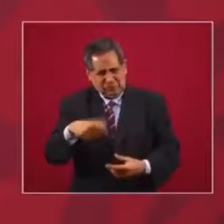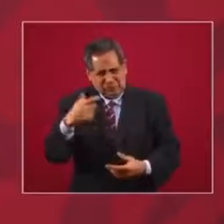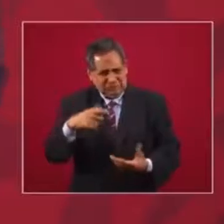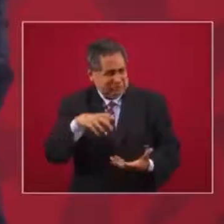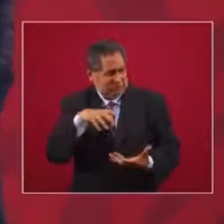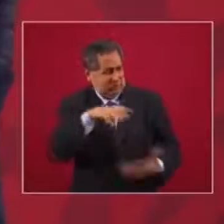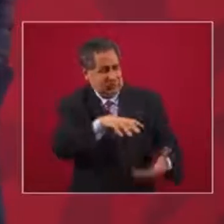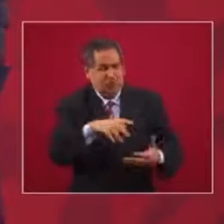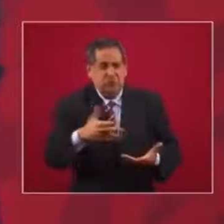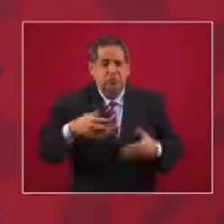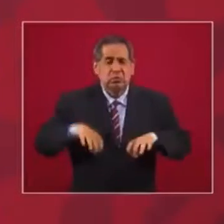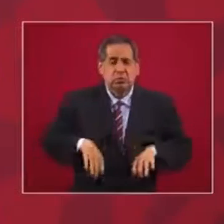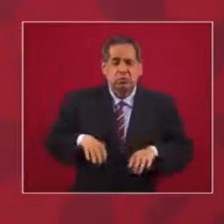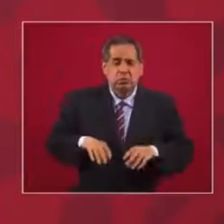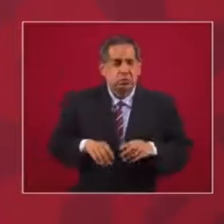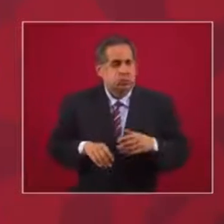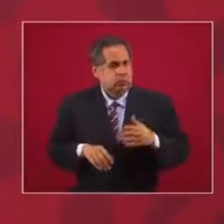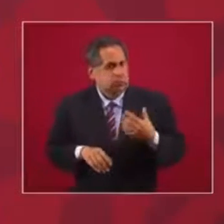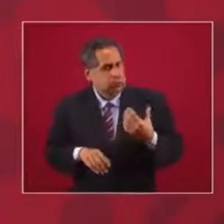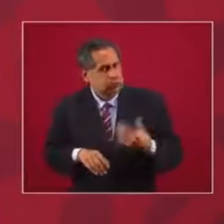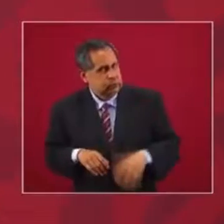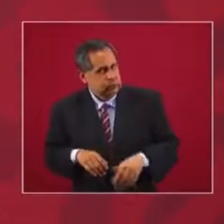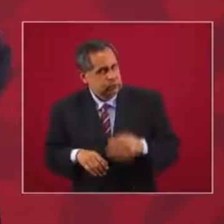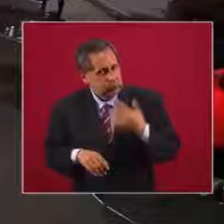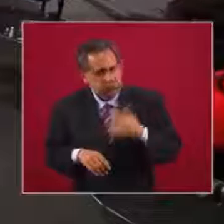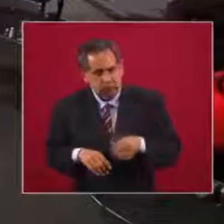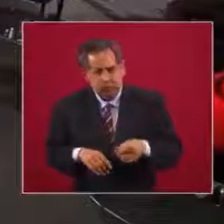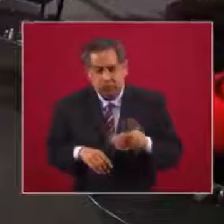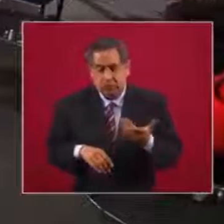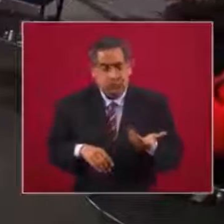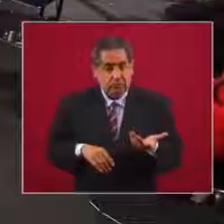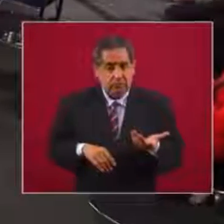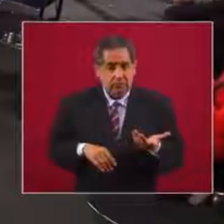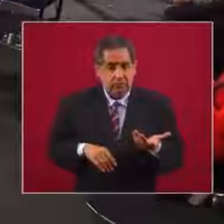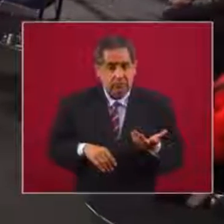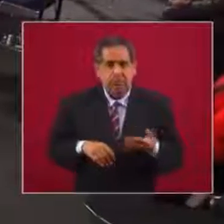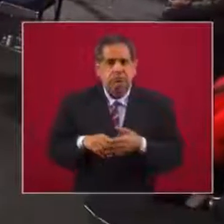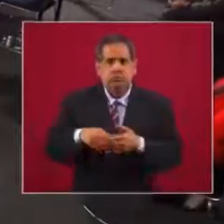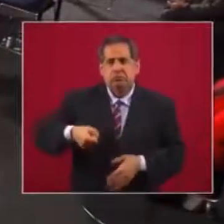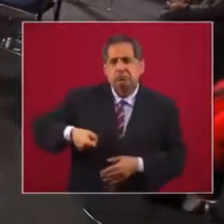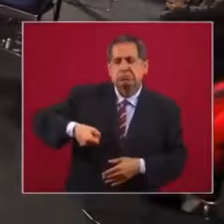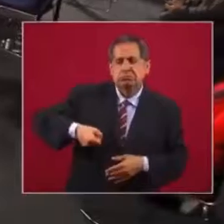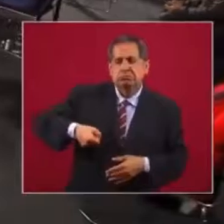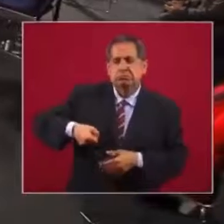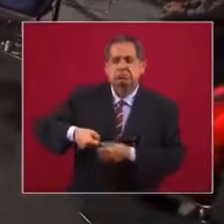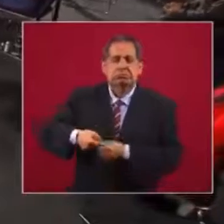Esto no… ¿son portafolios?